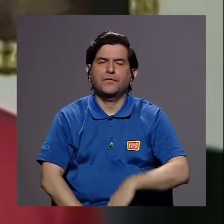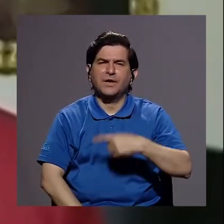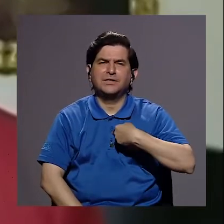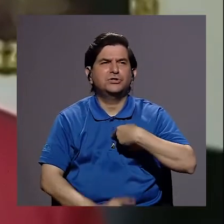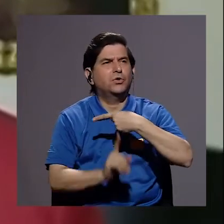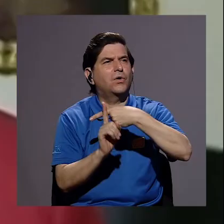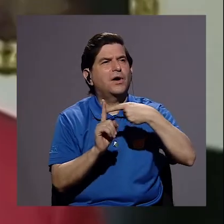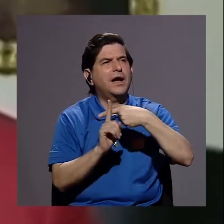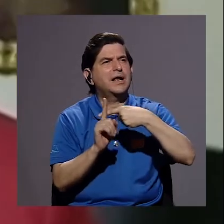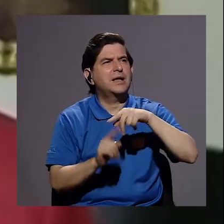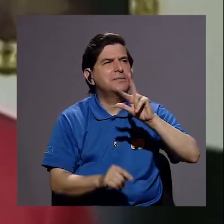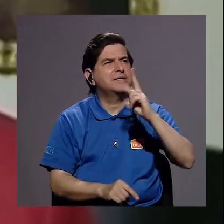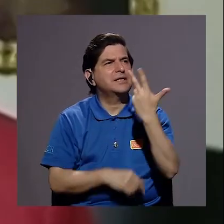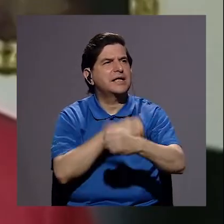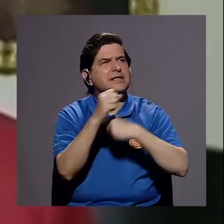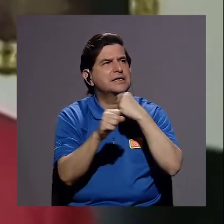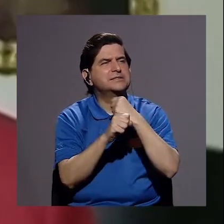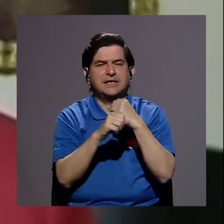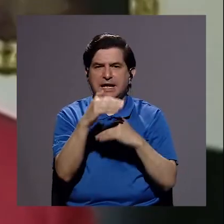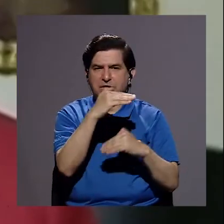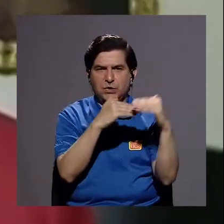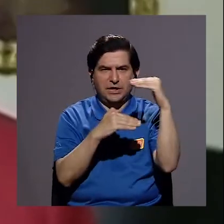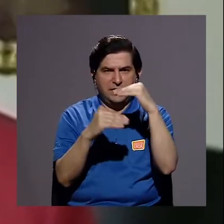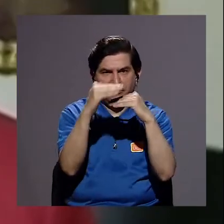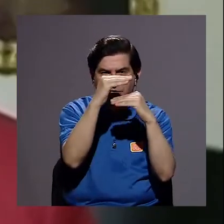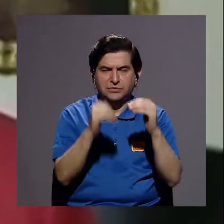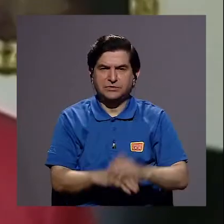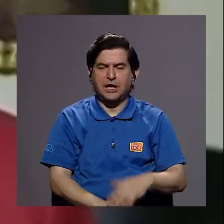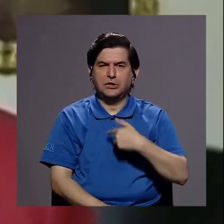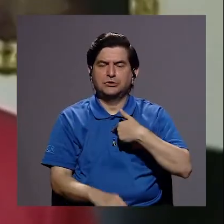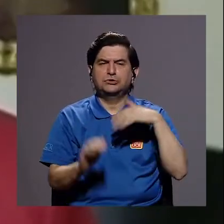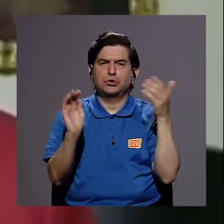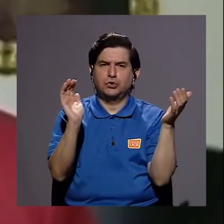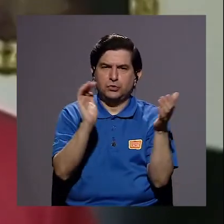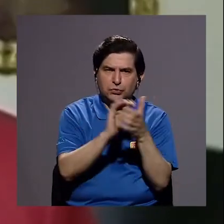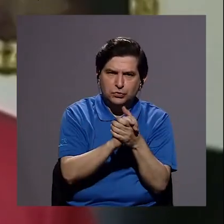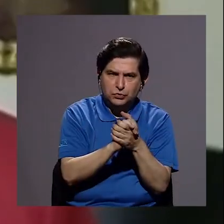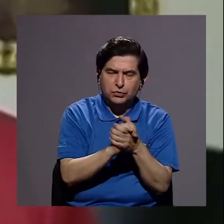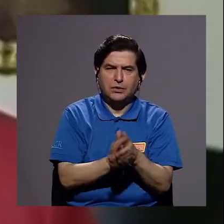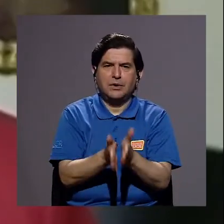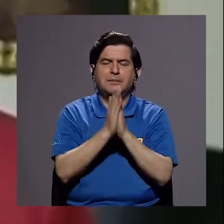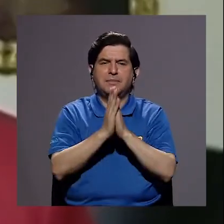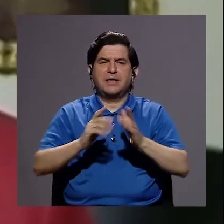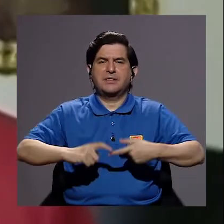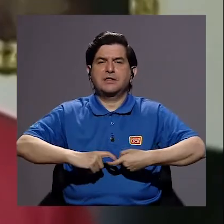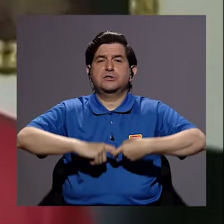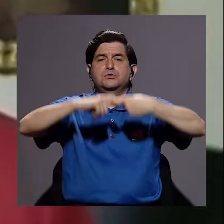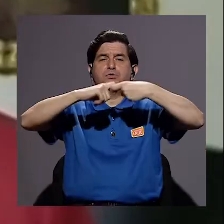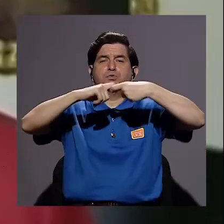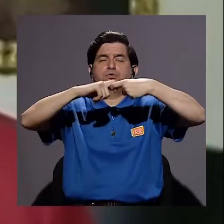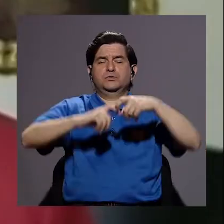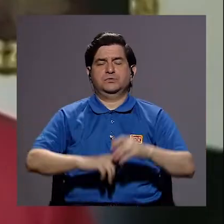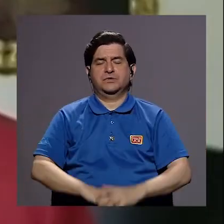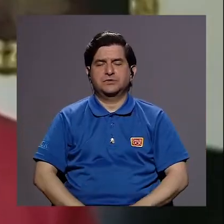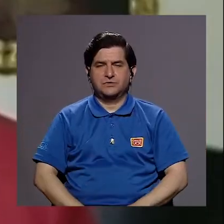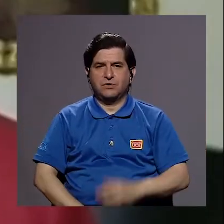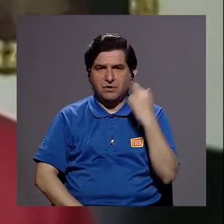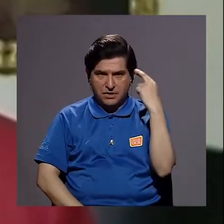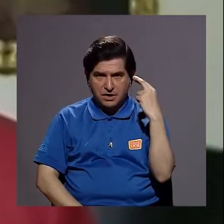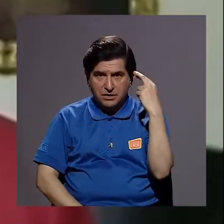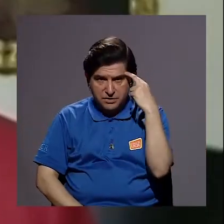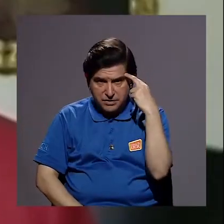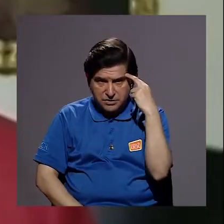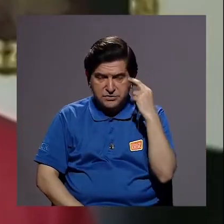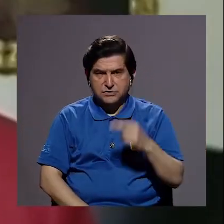Estando a la mitad de mi tercer año de facultad, yo me casé y pedí una suspensión de escolaridad